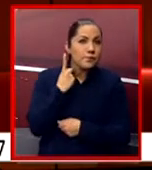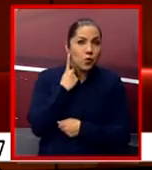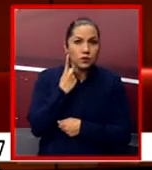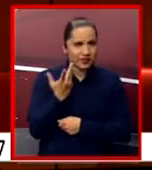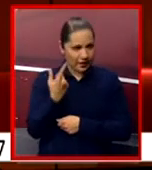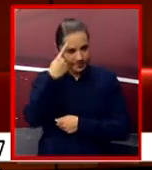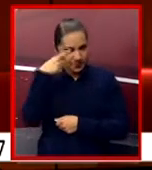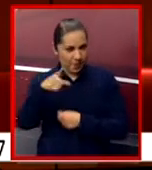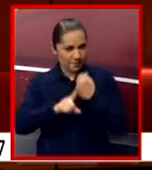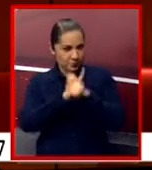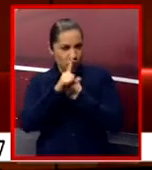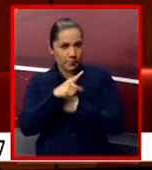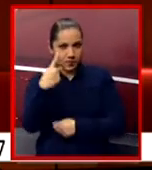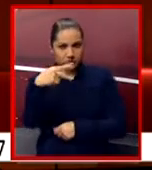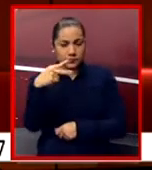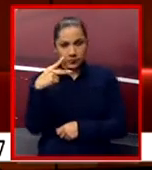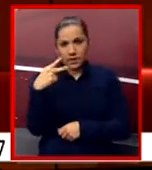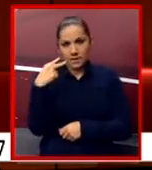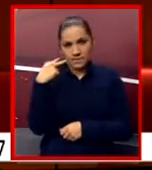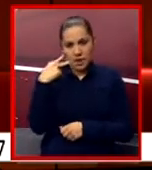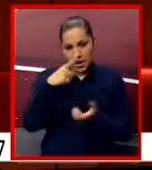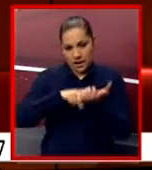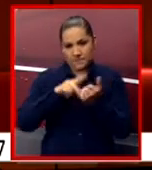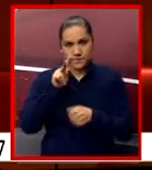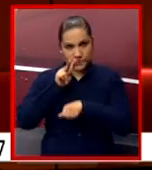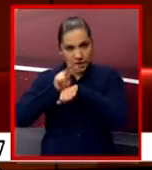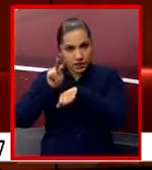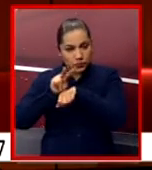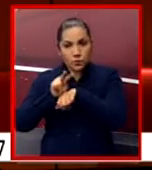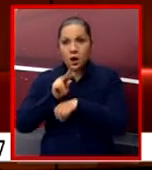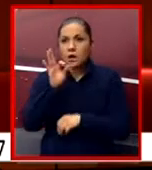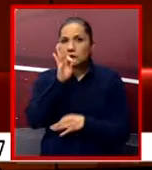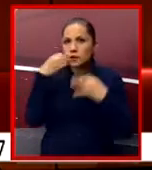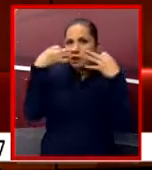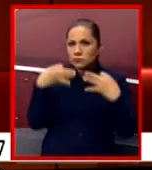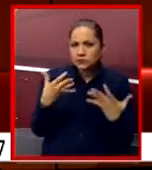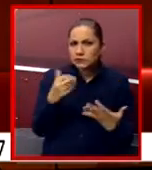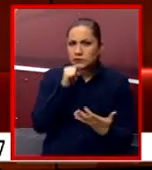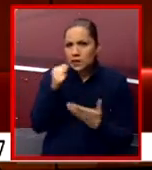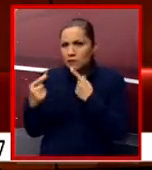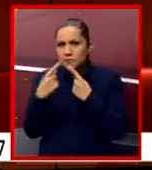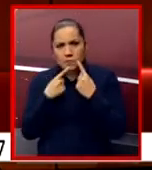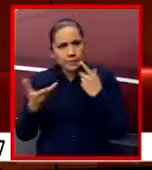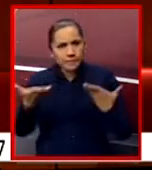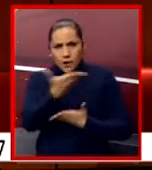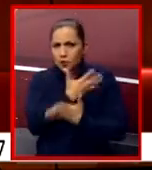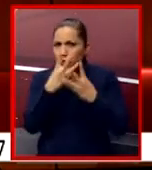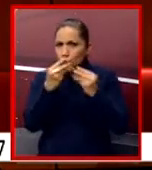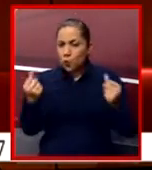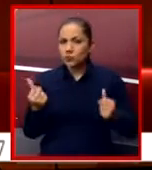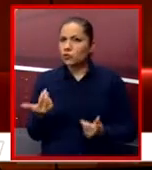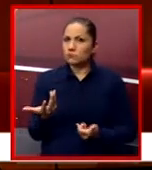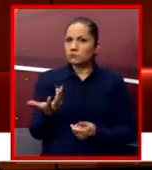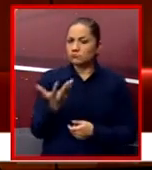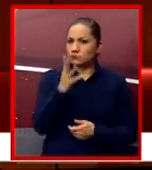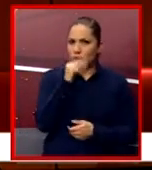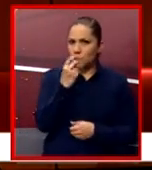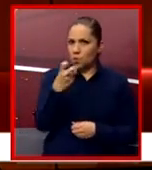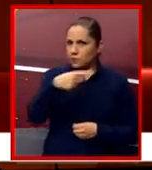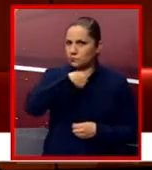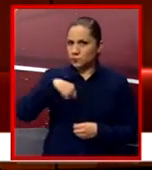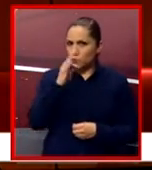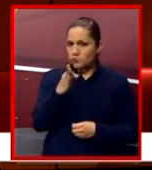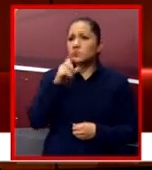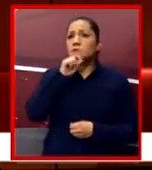categórica cualquier tipo de solución militar, interna o externa, y así lo hemos expresado